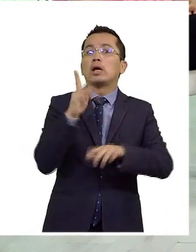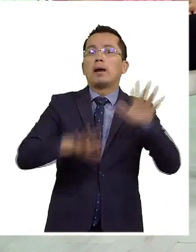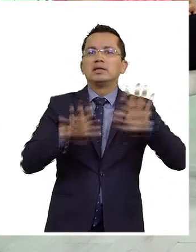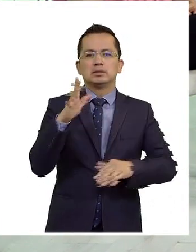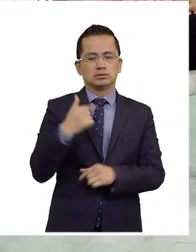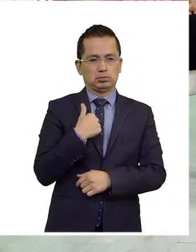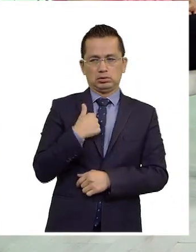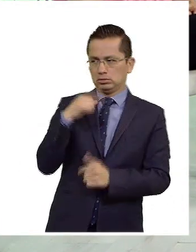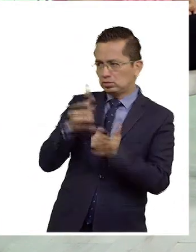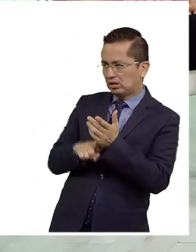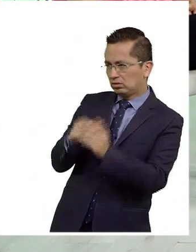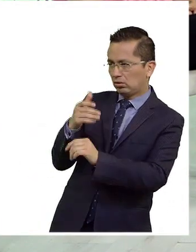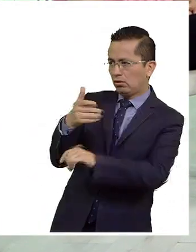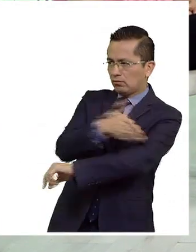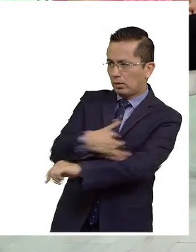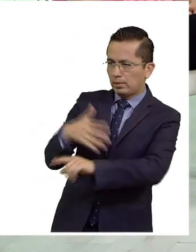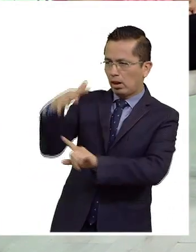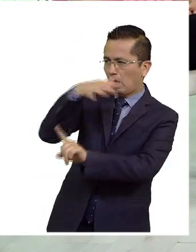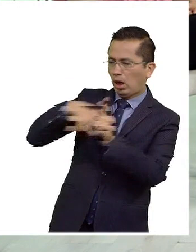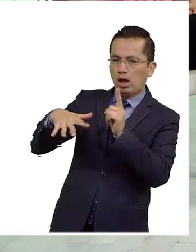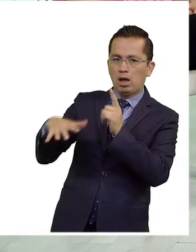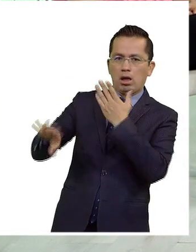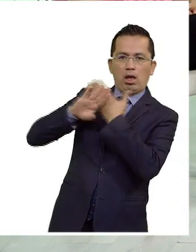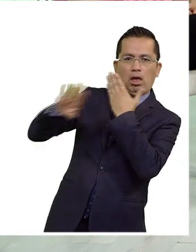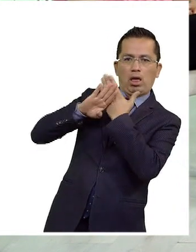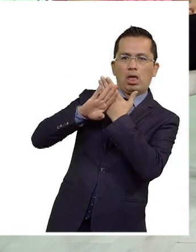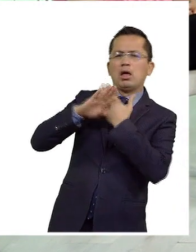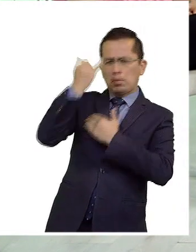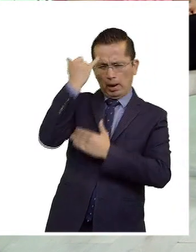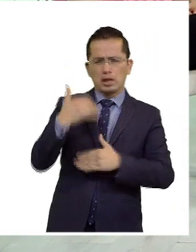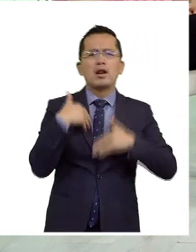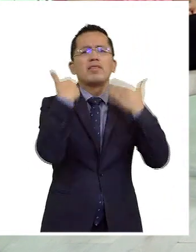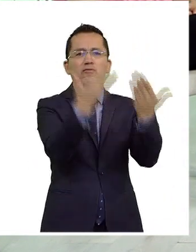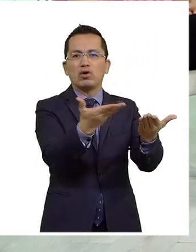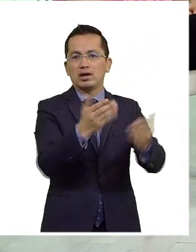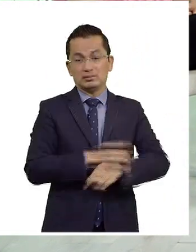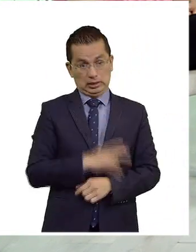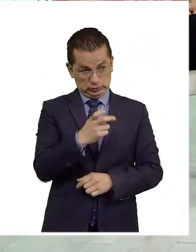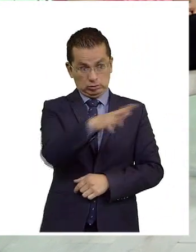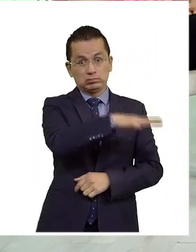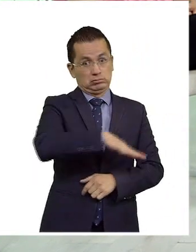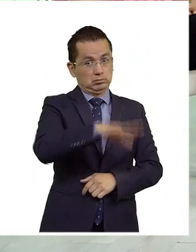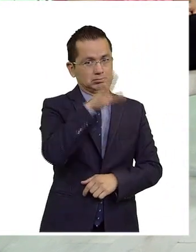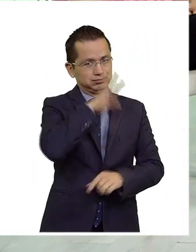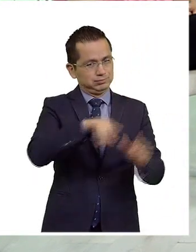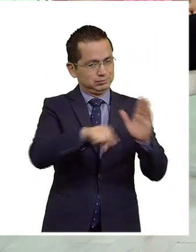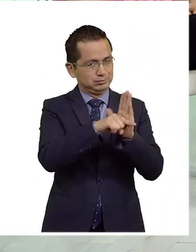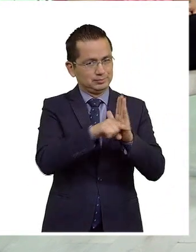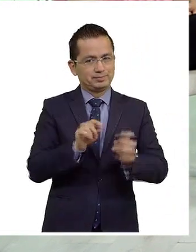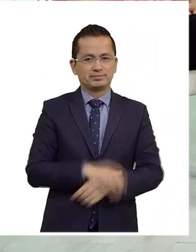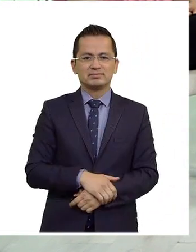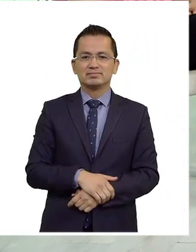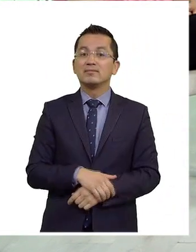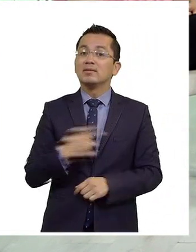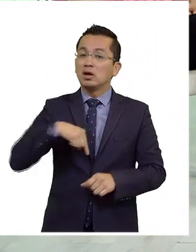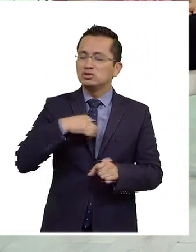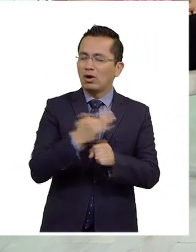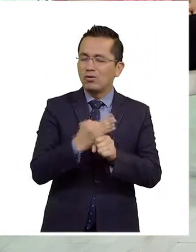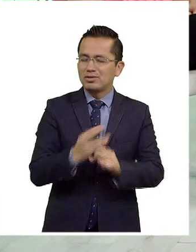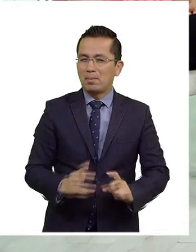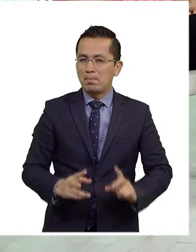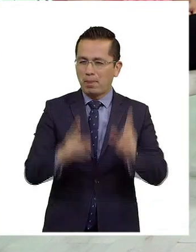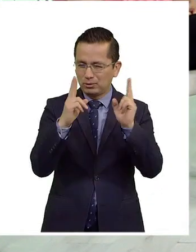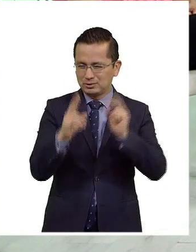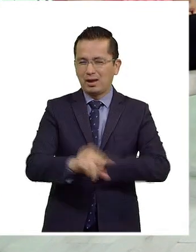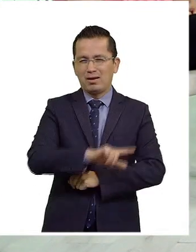¿qué me espera afuera? Así es, ¿no? Así es. Claro. Entonces, vamos a hacer una pausa. No le cambien porque vamos a continuar platicando